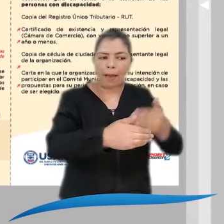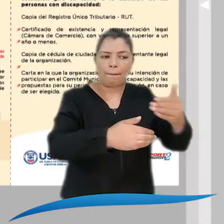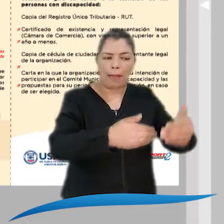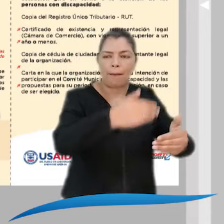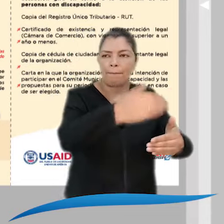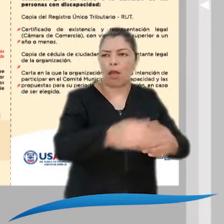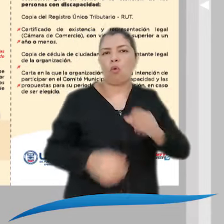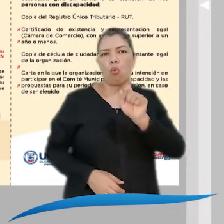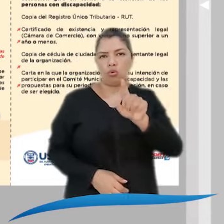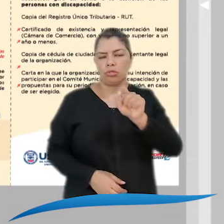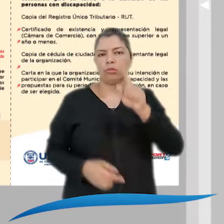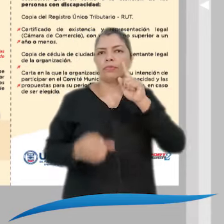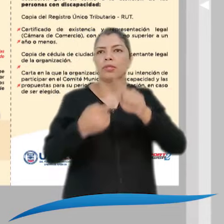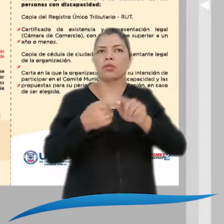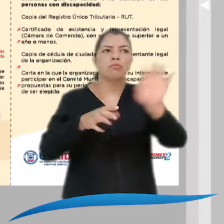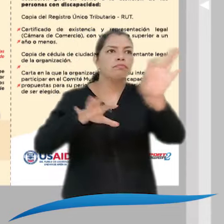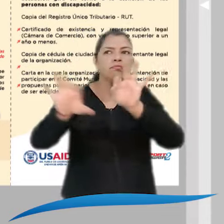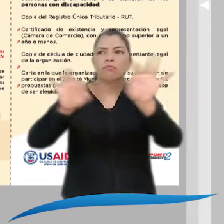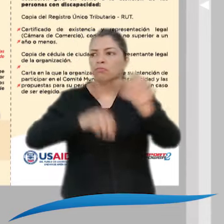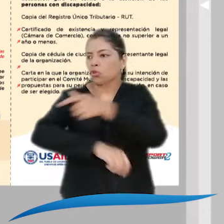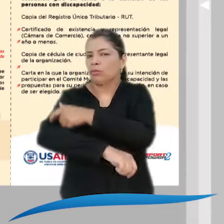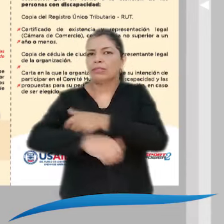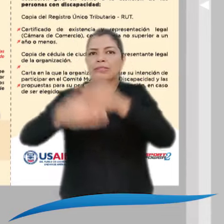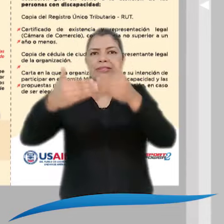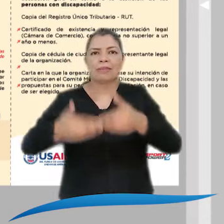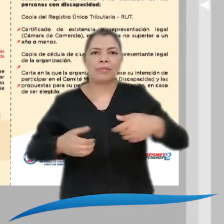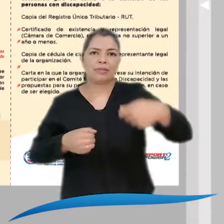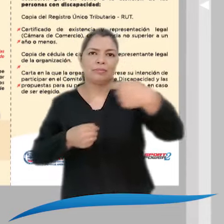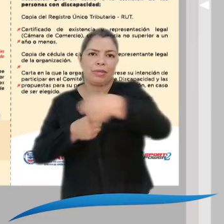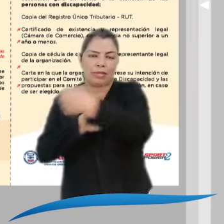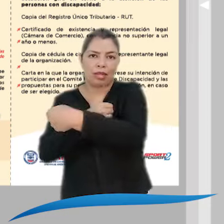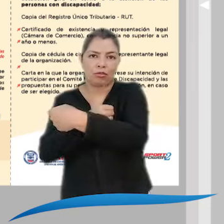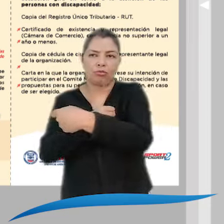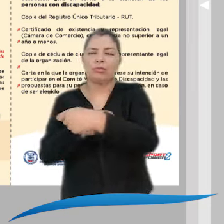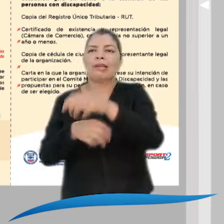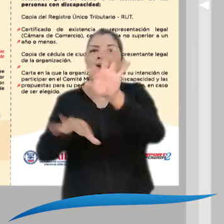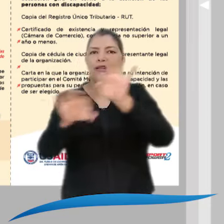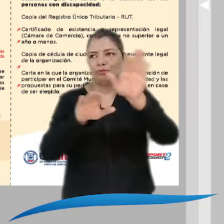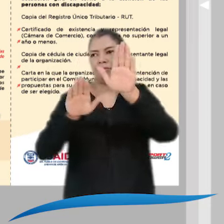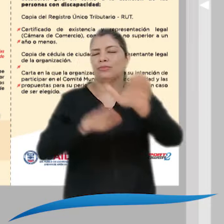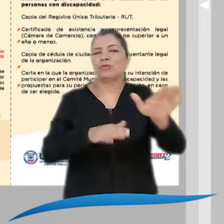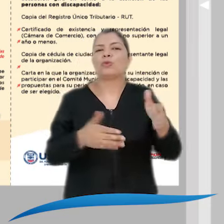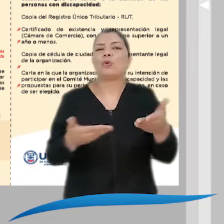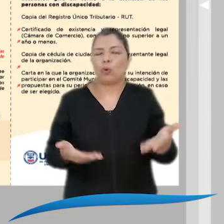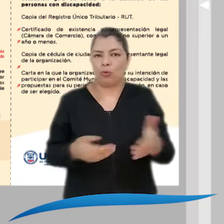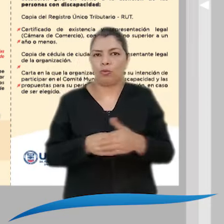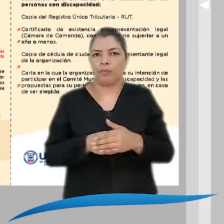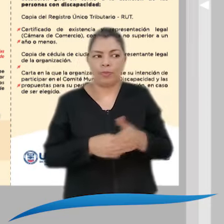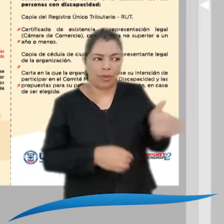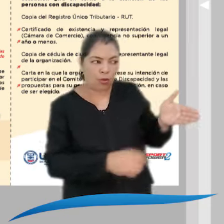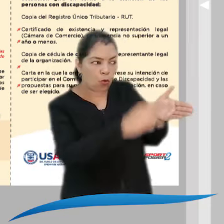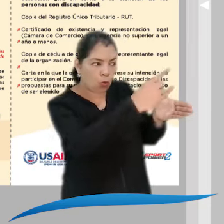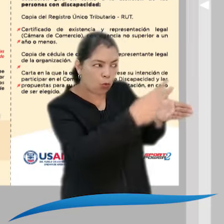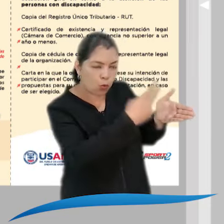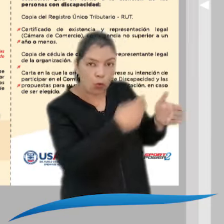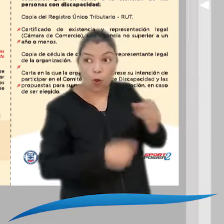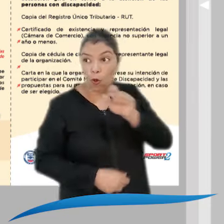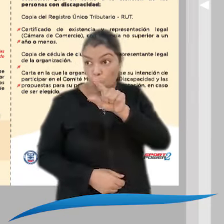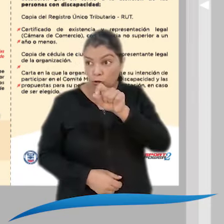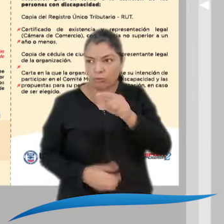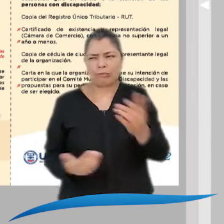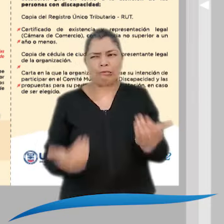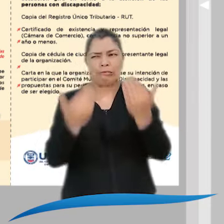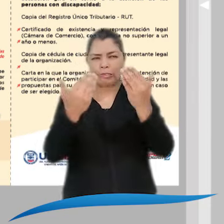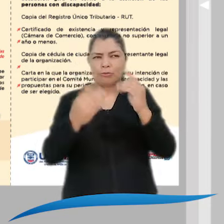pasos para el proceso de elección de los representantes de la sociedad civil del Comité Municipal de Discapacidad y que garantizan los principios